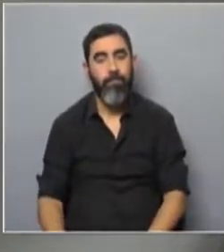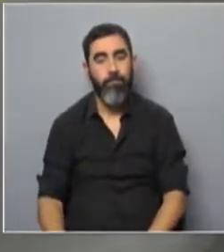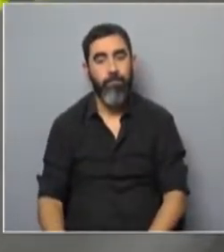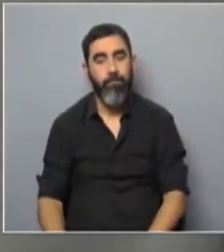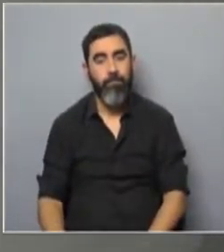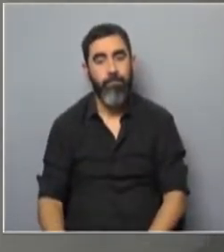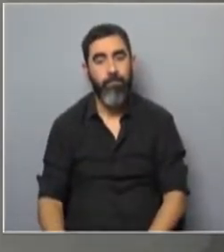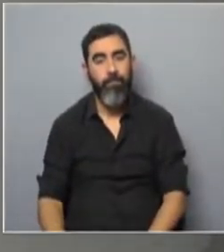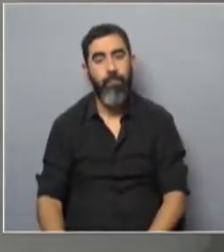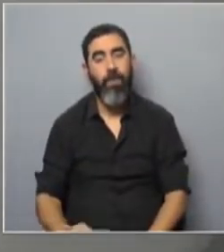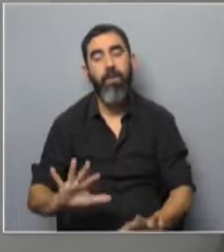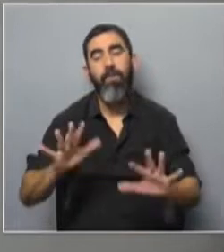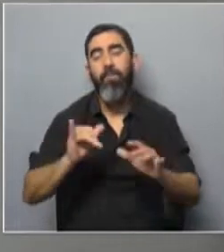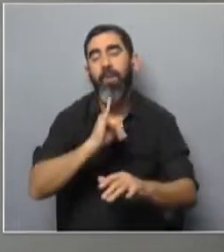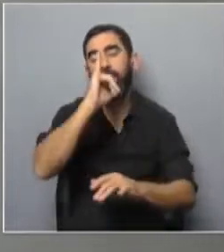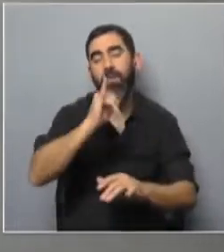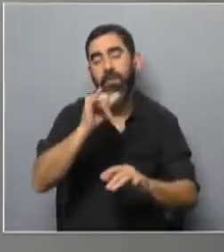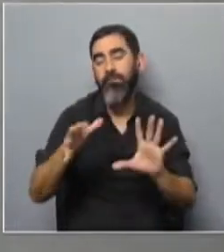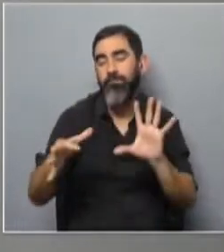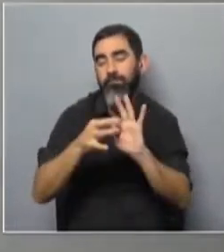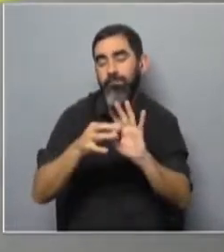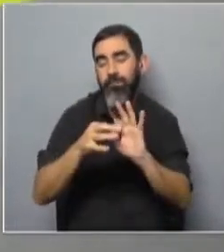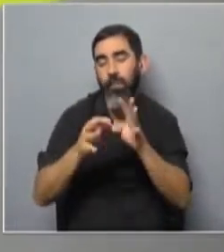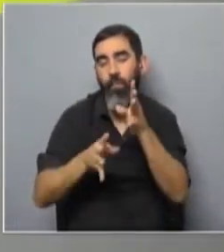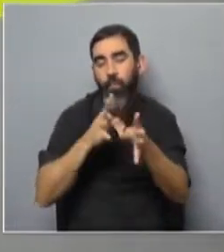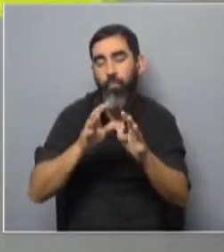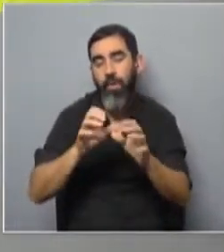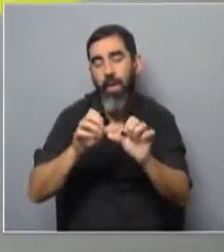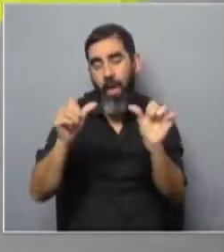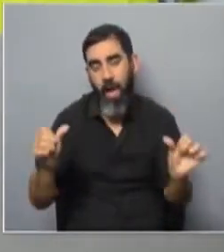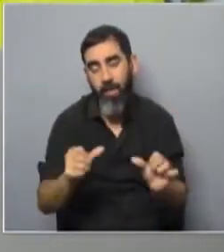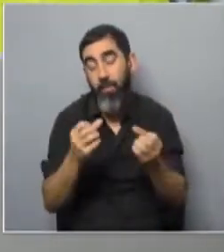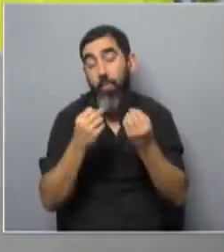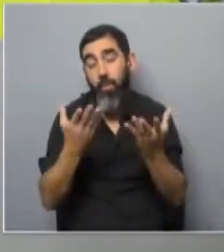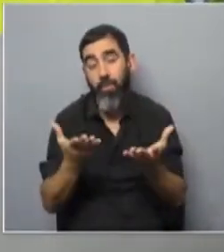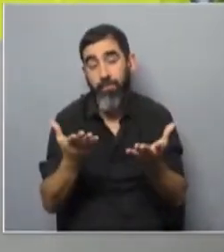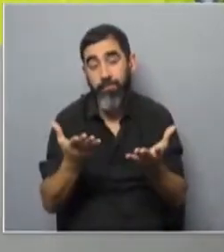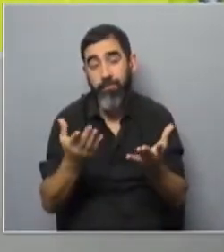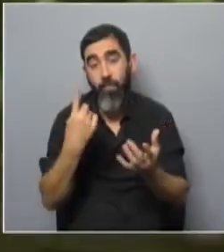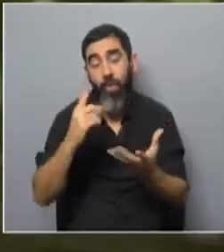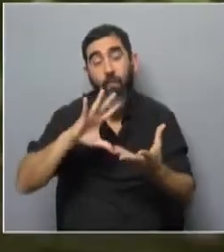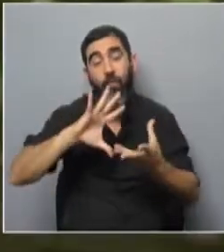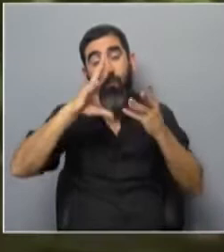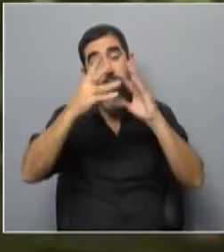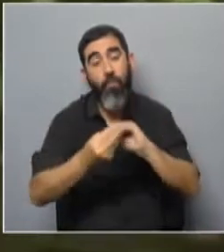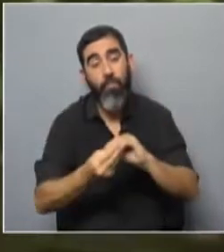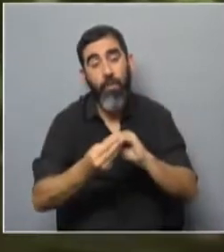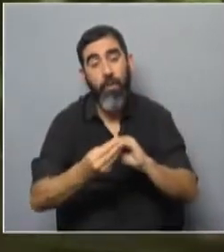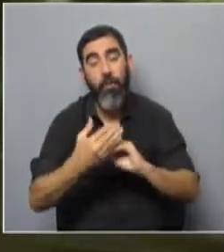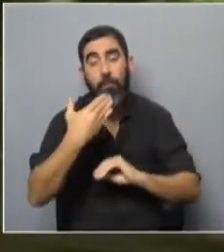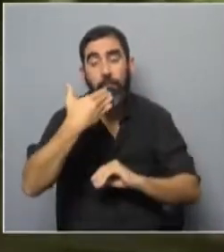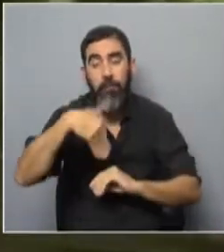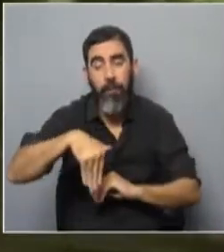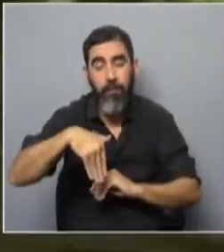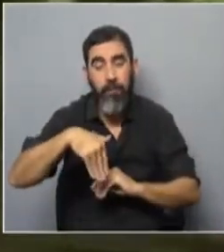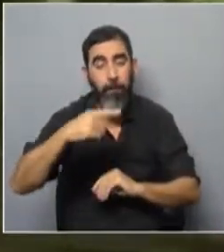Las habilidades narrativas están muy relacionadas con las funciones ejecutivas. ¿Por qué? Porque nosotros en realidad una de las formas que tenemos de entender